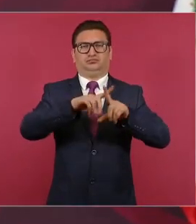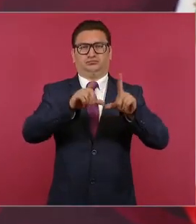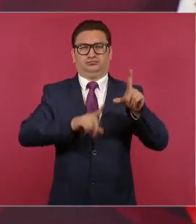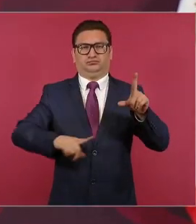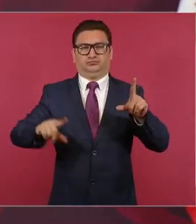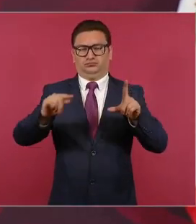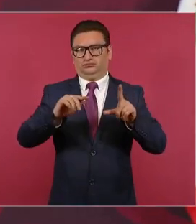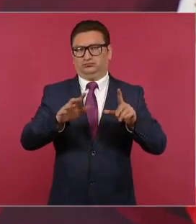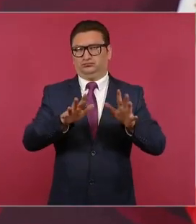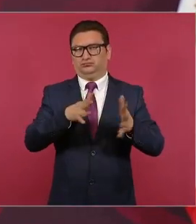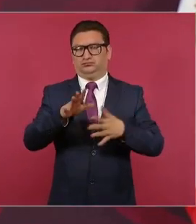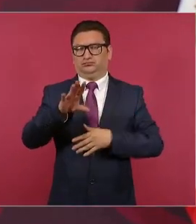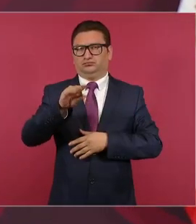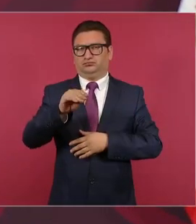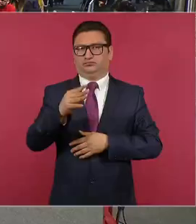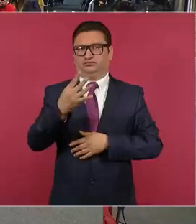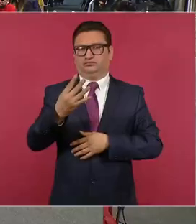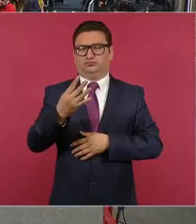más del